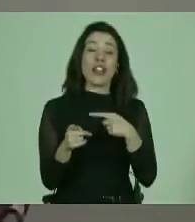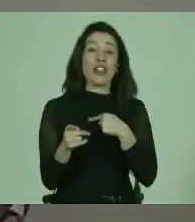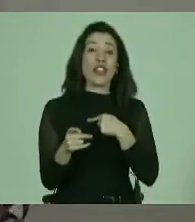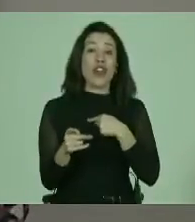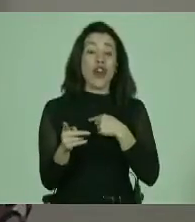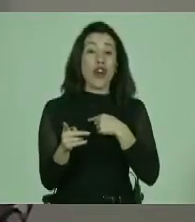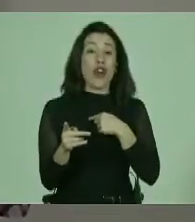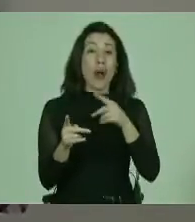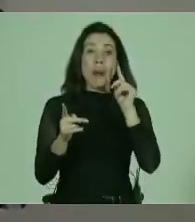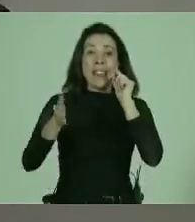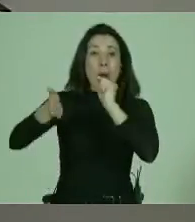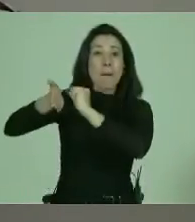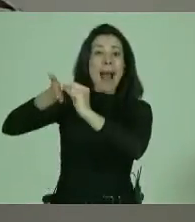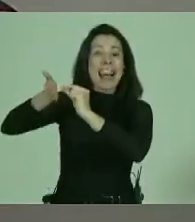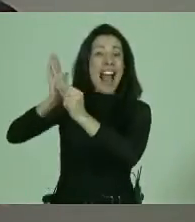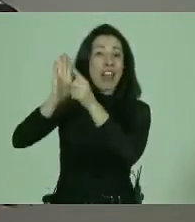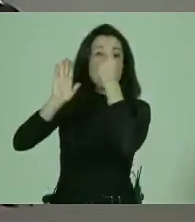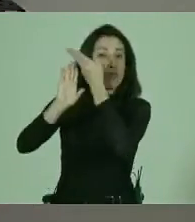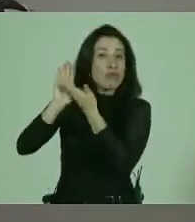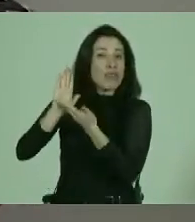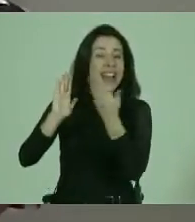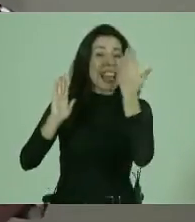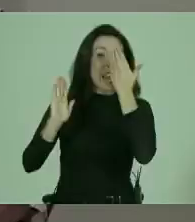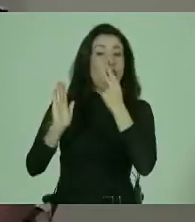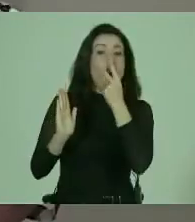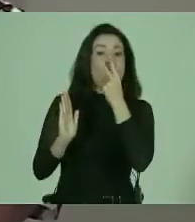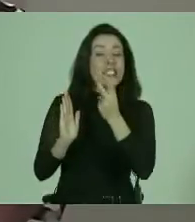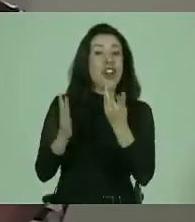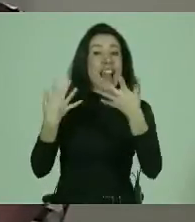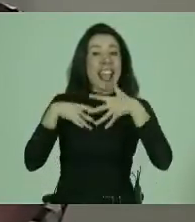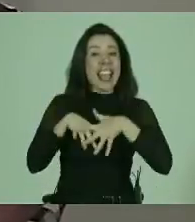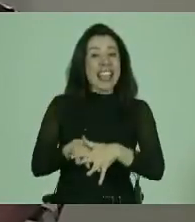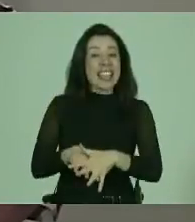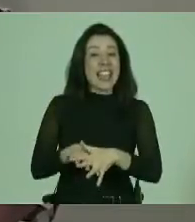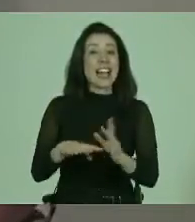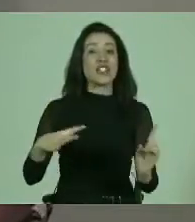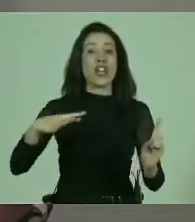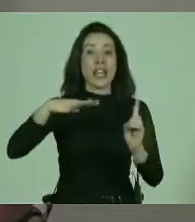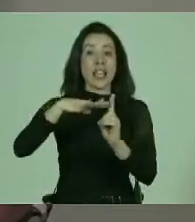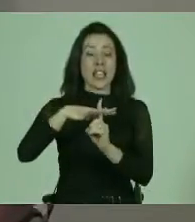ahí en negrita la visión integradora y la visión inclusiva